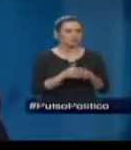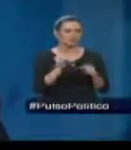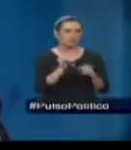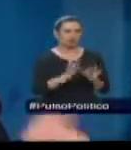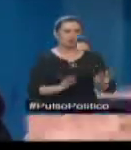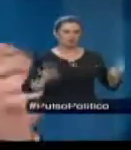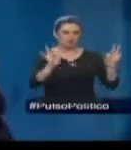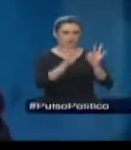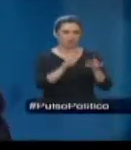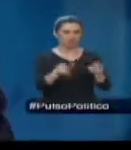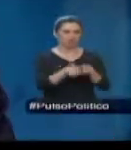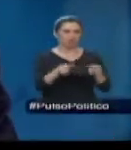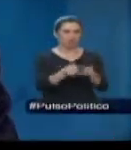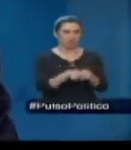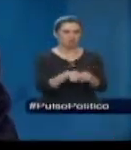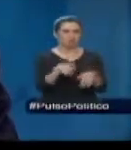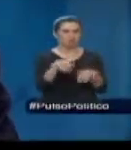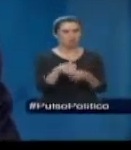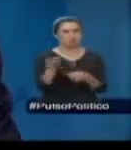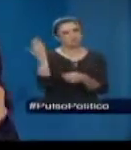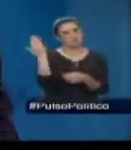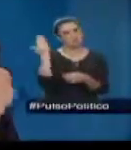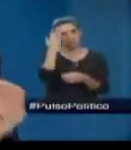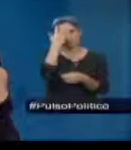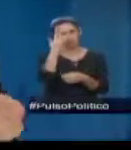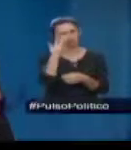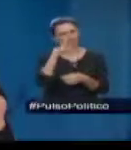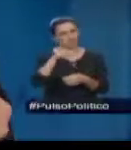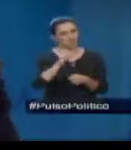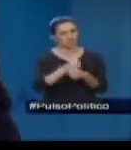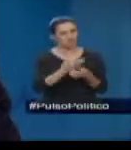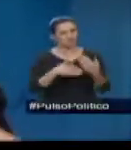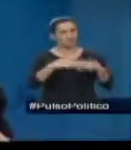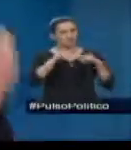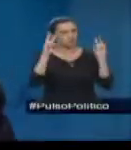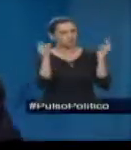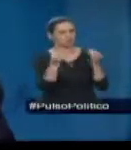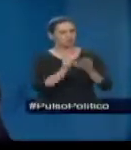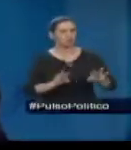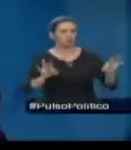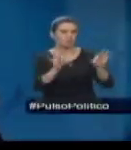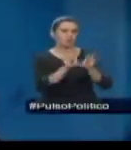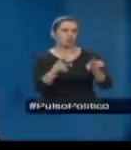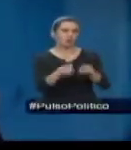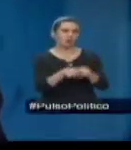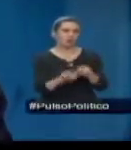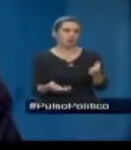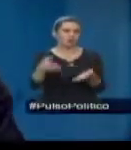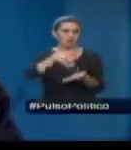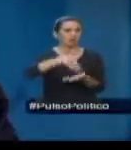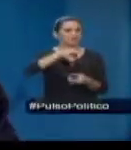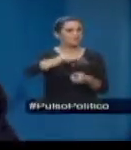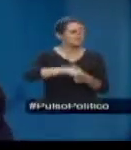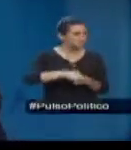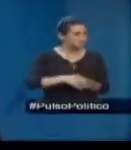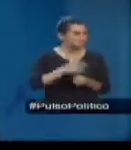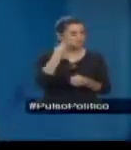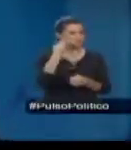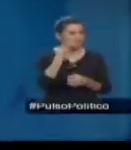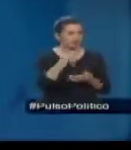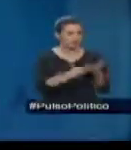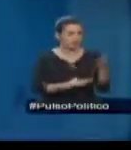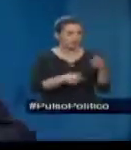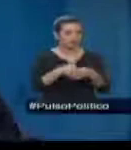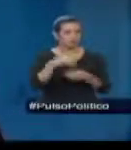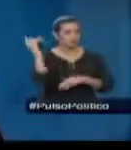como los que han ocurrido en el pasado porque no hacerlo sobre un tema tan de fondo como es la radiación indefinida mide usted lo que está